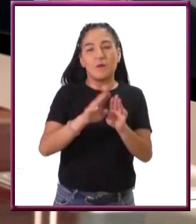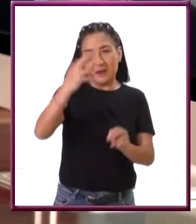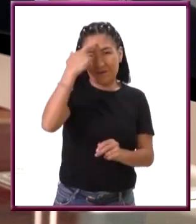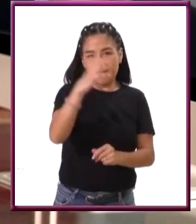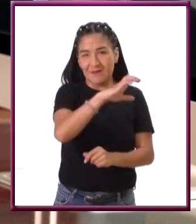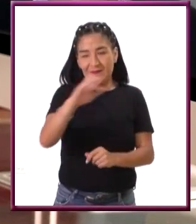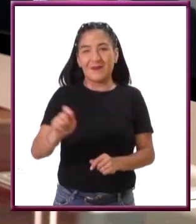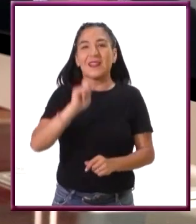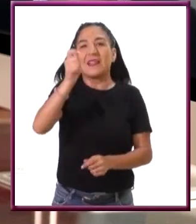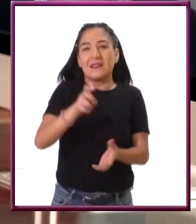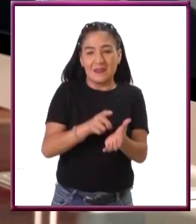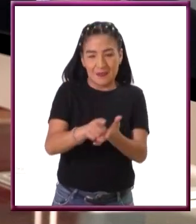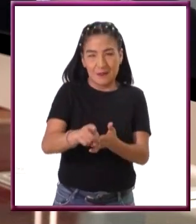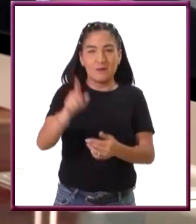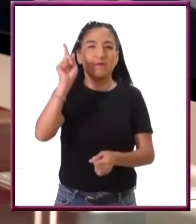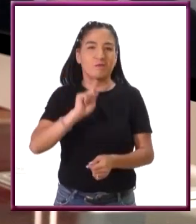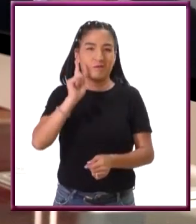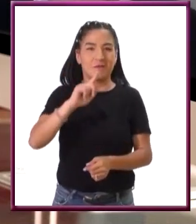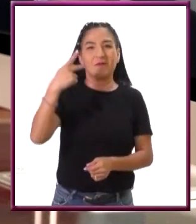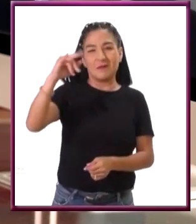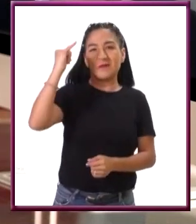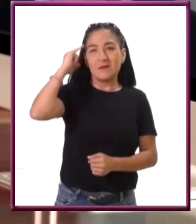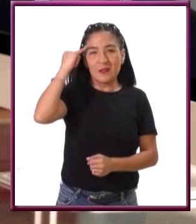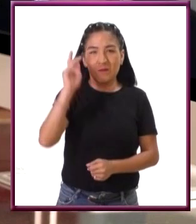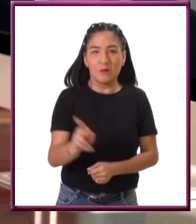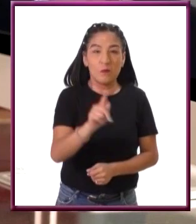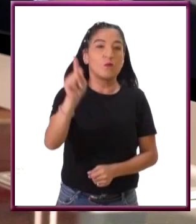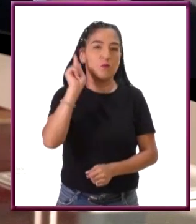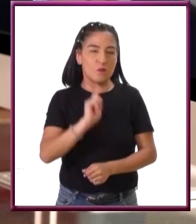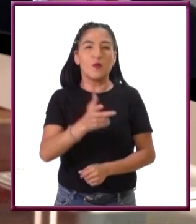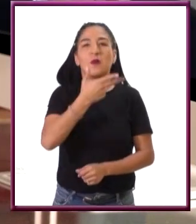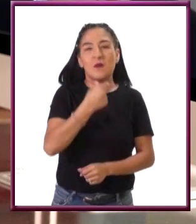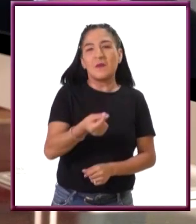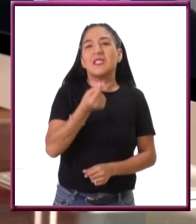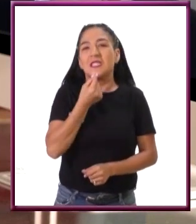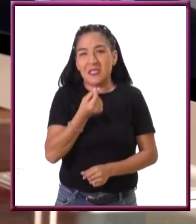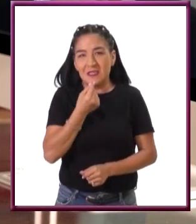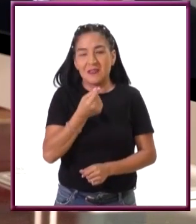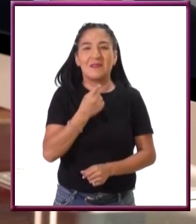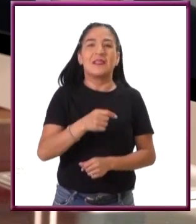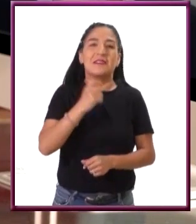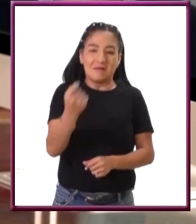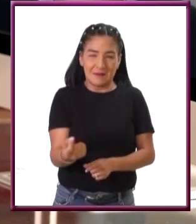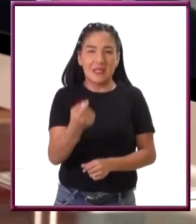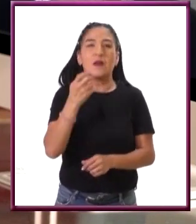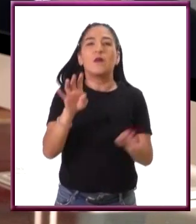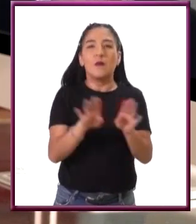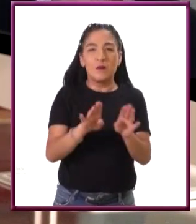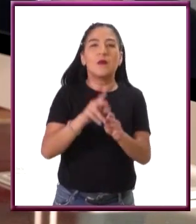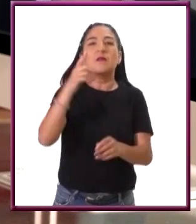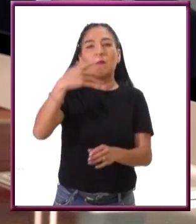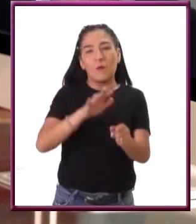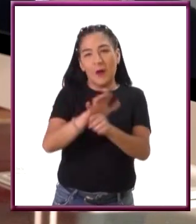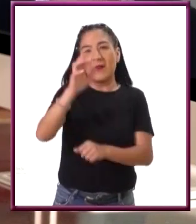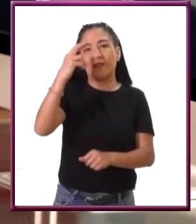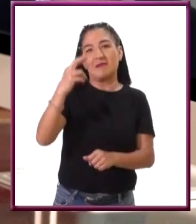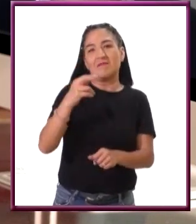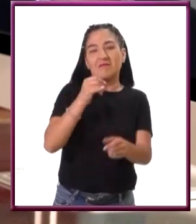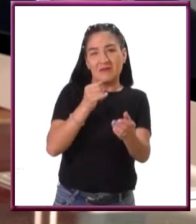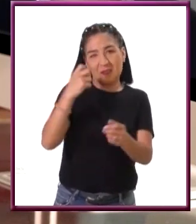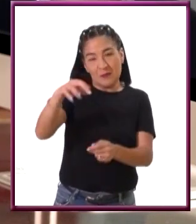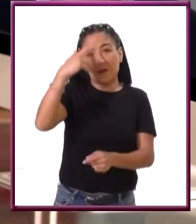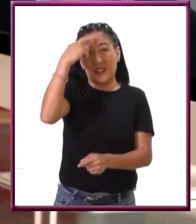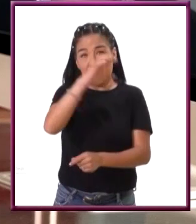el reconocimiento de los derechos de las mujeres indígenas, mujeres y niñas indígenas, el reconocimiento de los derechos de las